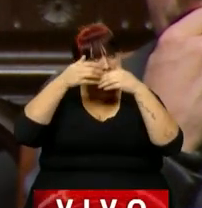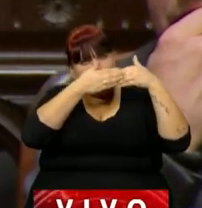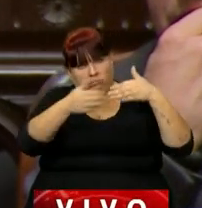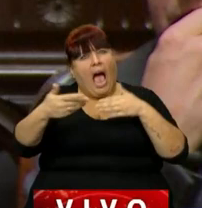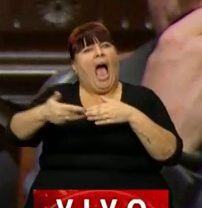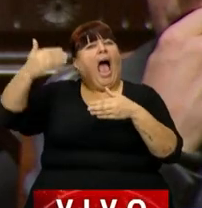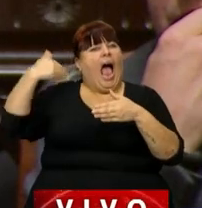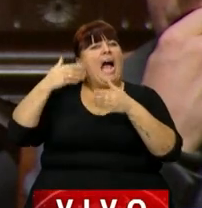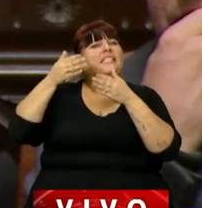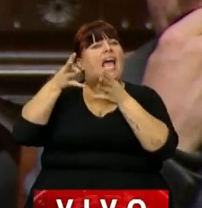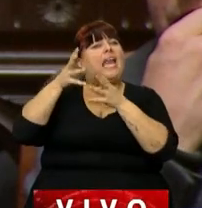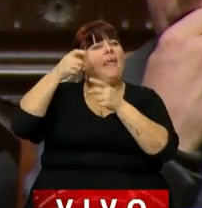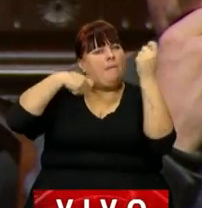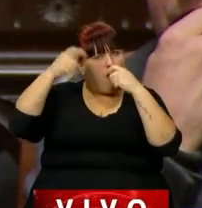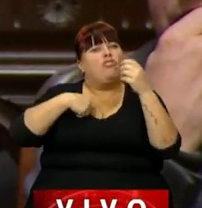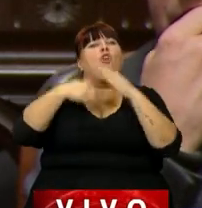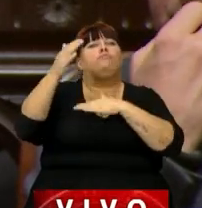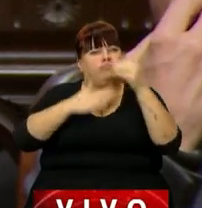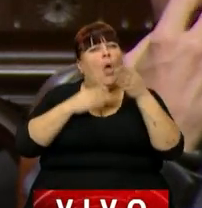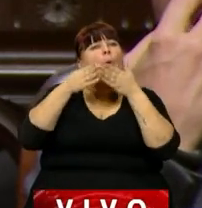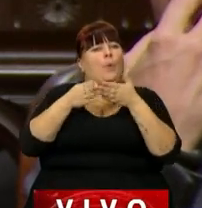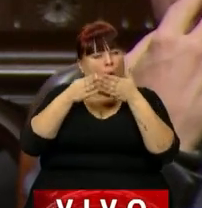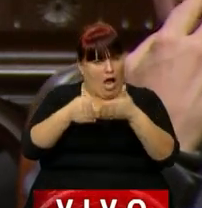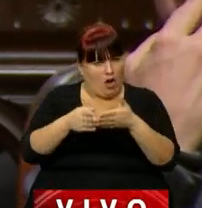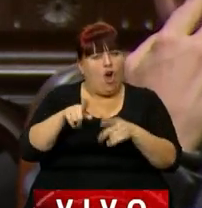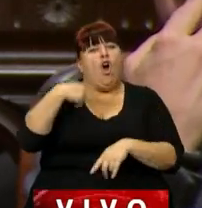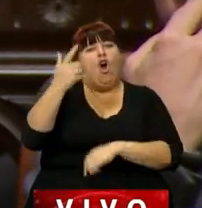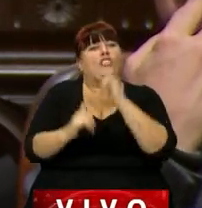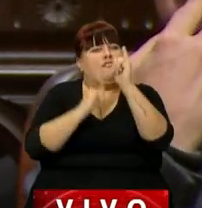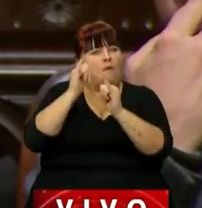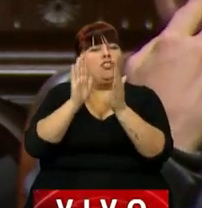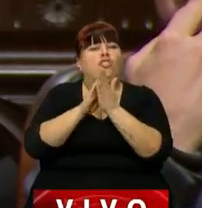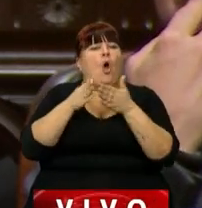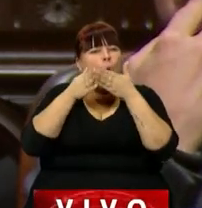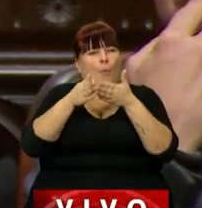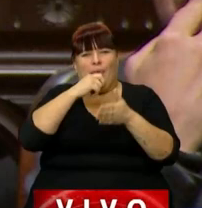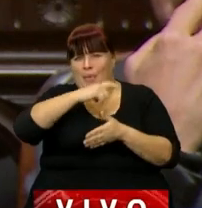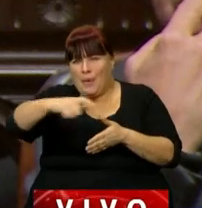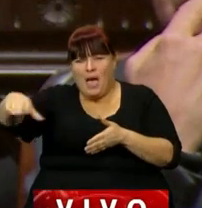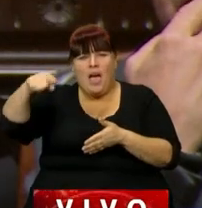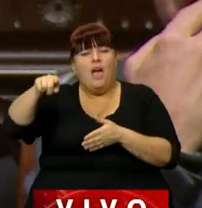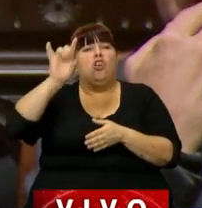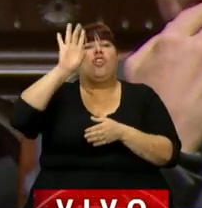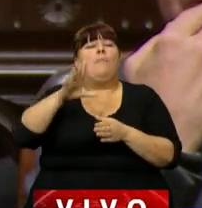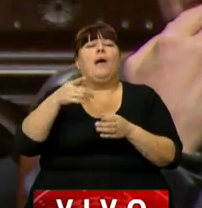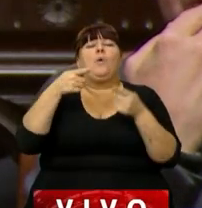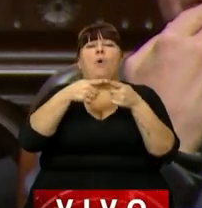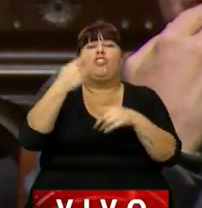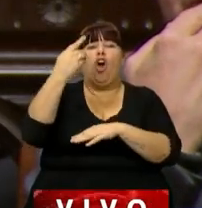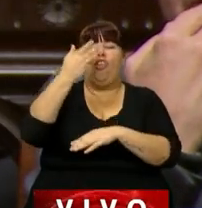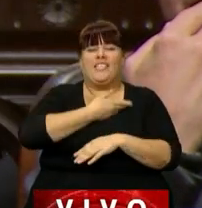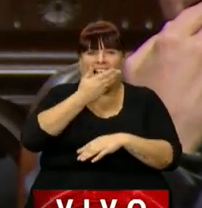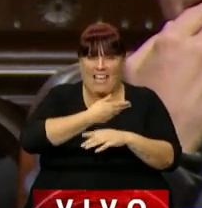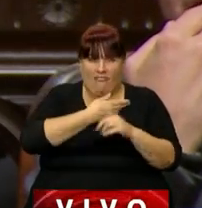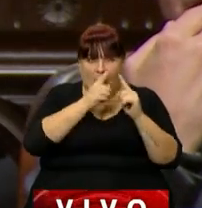y antes de la guerra de Paraguay, nosotros construíamos barcos. Otro dato que le voy a dar en la hidrovía, solamente desde el puerto de Santa Fe para arriba,